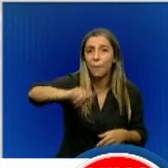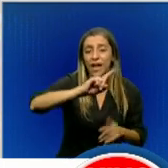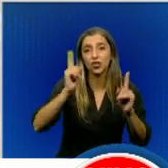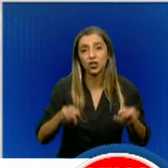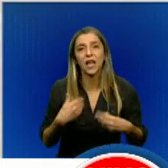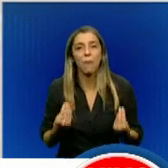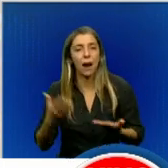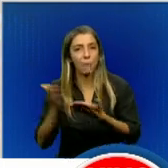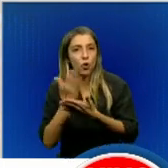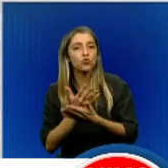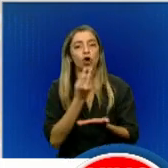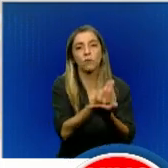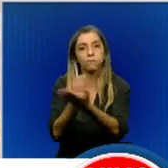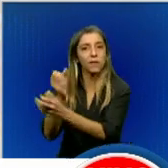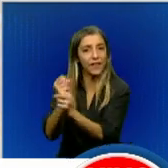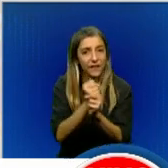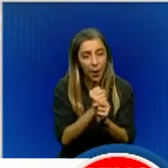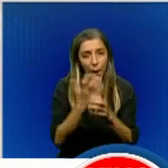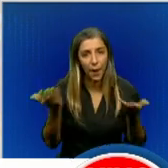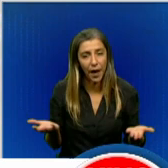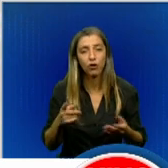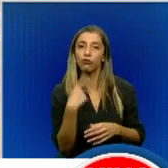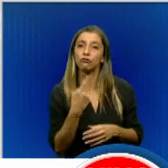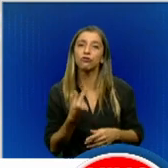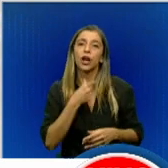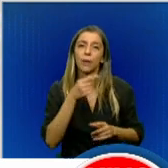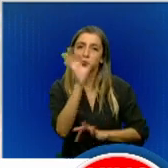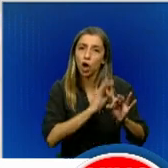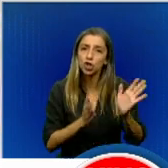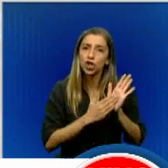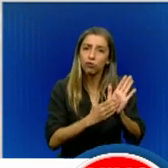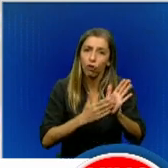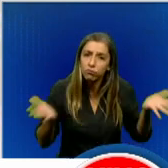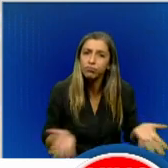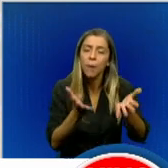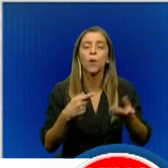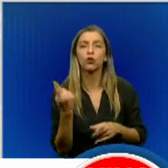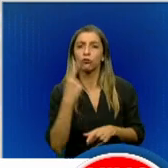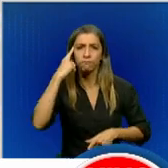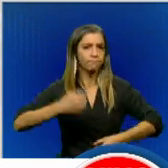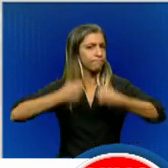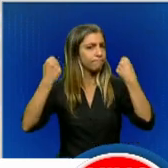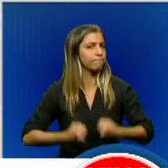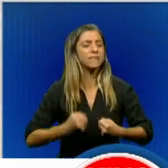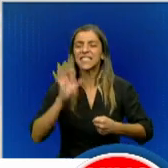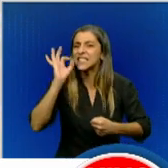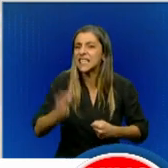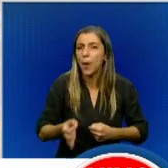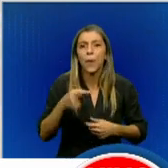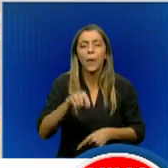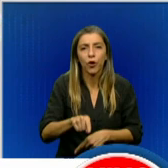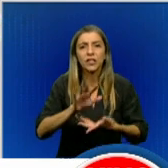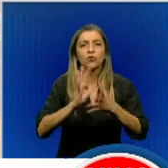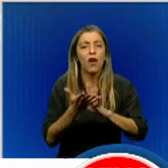y la generación de empleo impulsamos este proyecto porque tenemos el convencimiento político conceptual que la